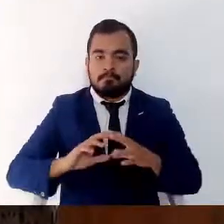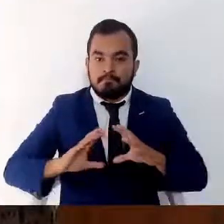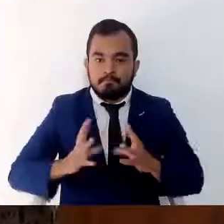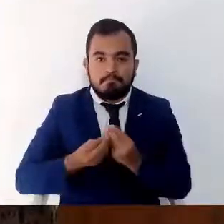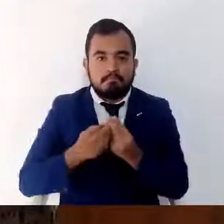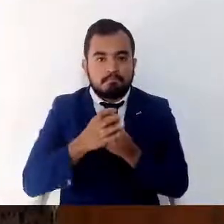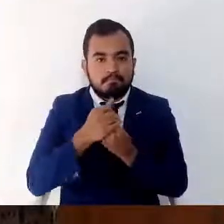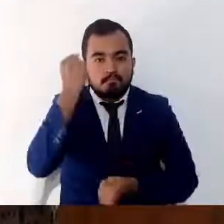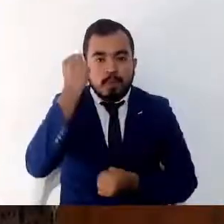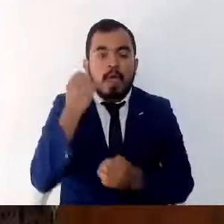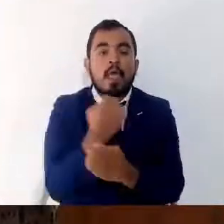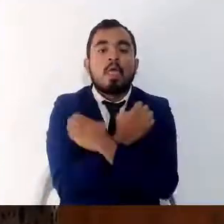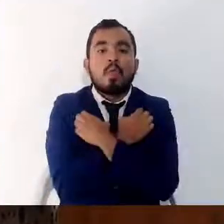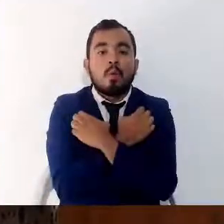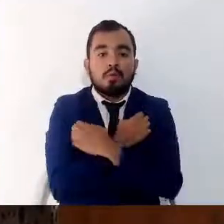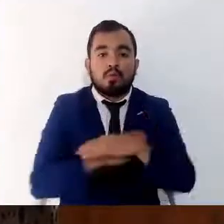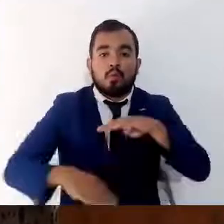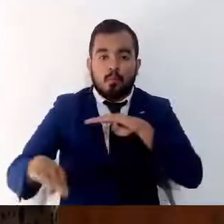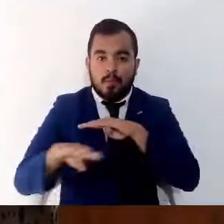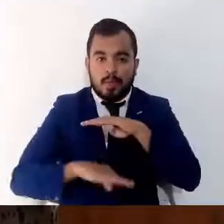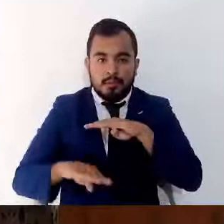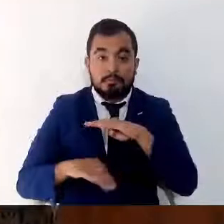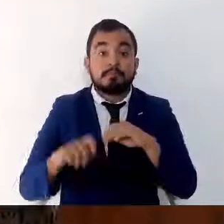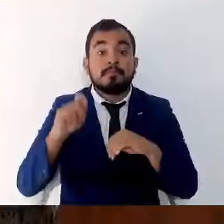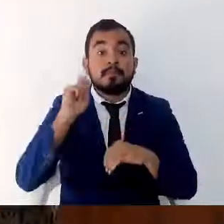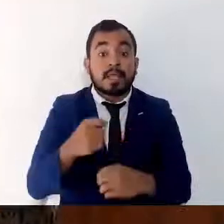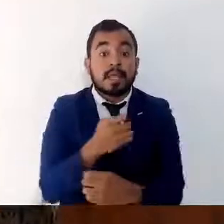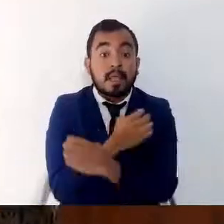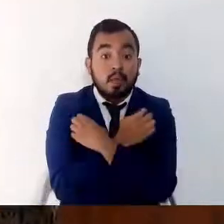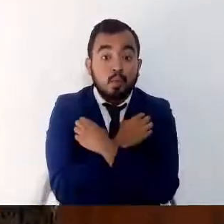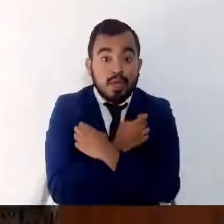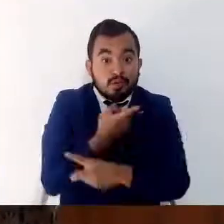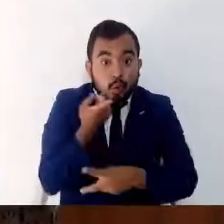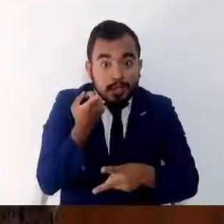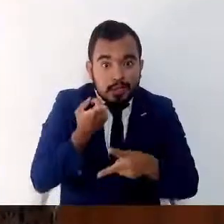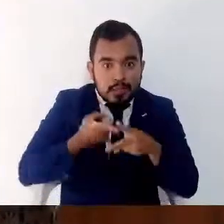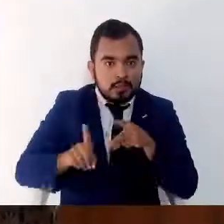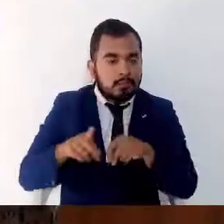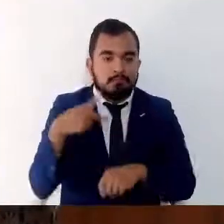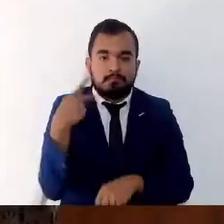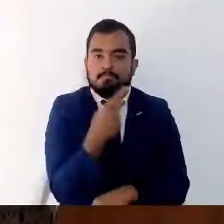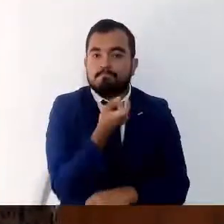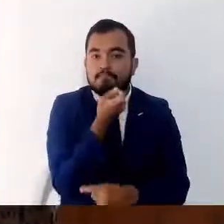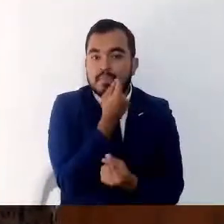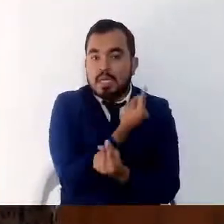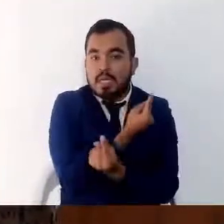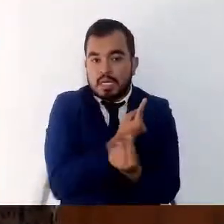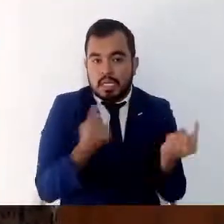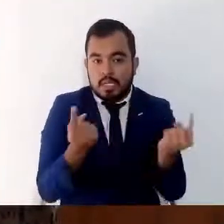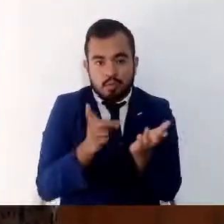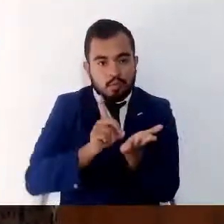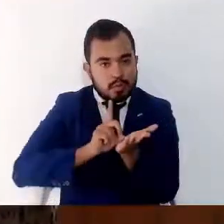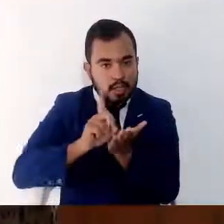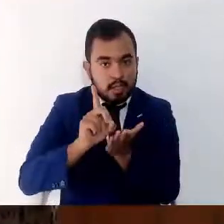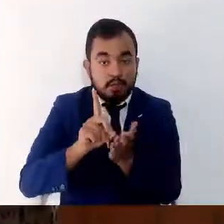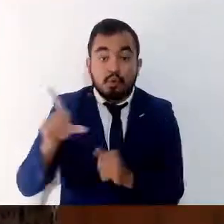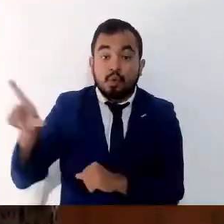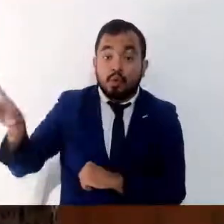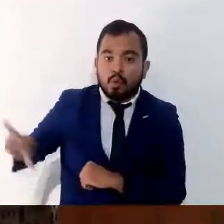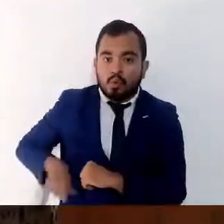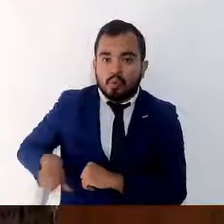educación inicial es un derecho de la niñez y será responsabilidad del Estado concientizar sobre